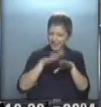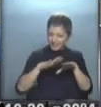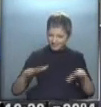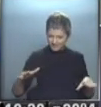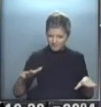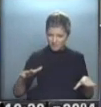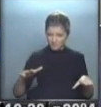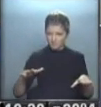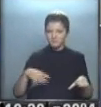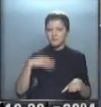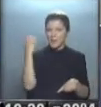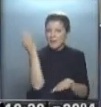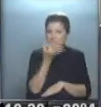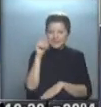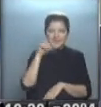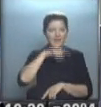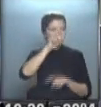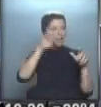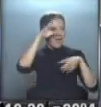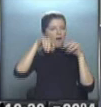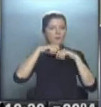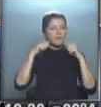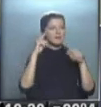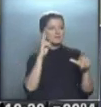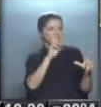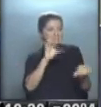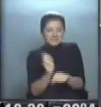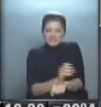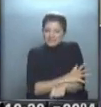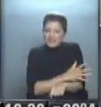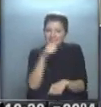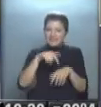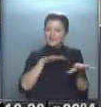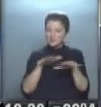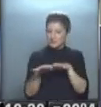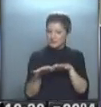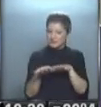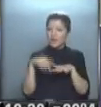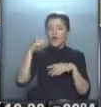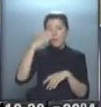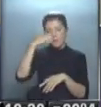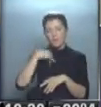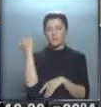Realmente una emoción para las abuelas poder encontrarse con estas nuevas generaciones que continúan la lucha. Vamos a tener más información desde aquí.